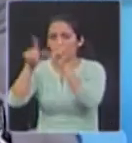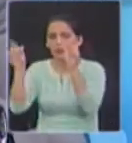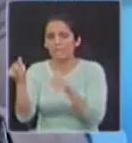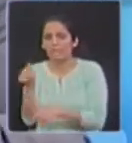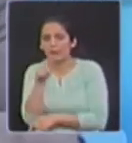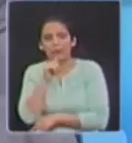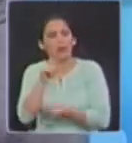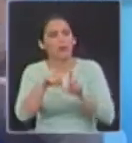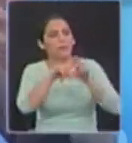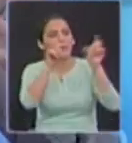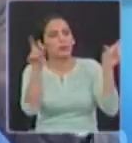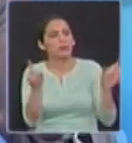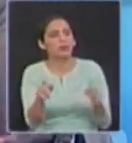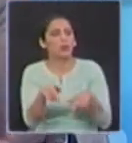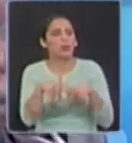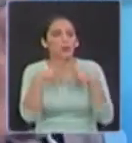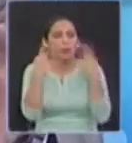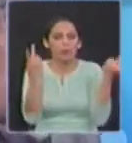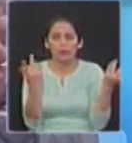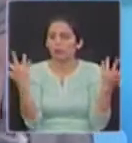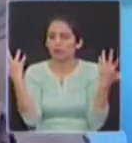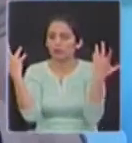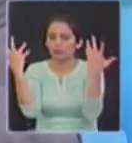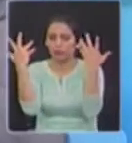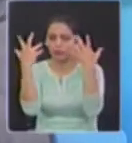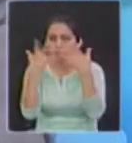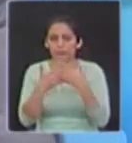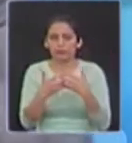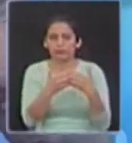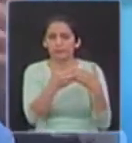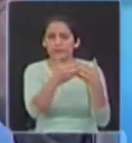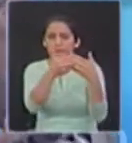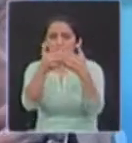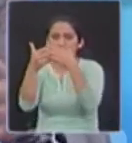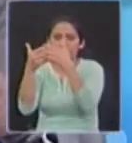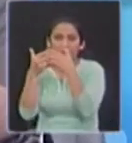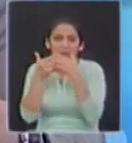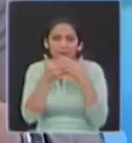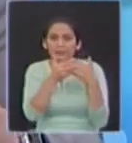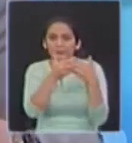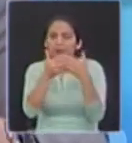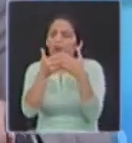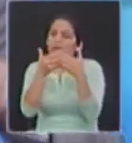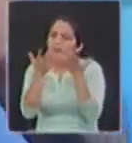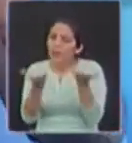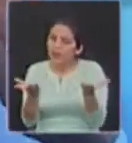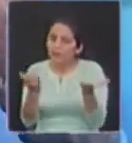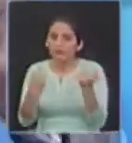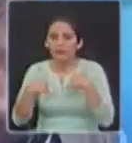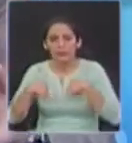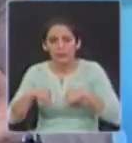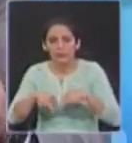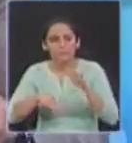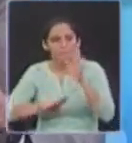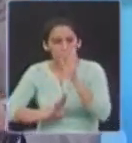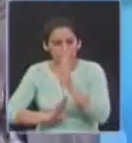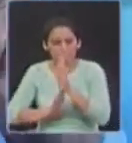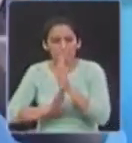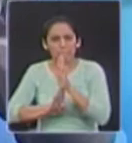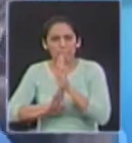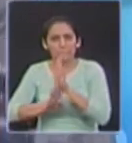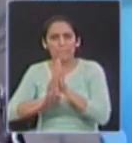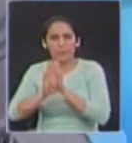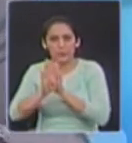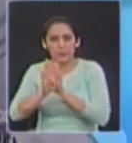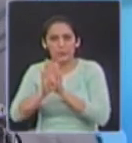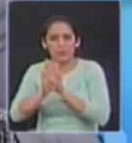en donde todos los sectores, como dije, academia, sector productivo y la sociedad en general, puedan trabajar por el bien de la sociedad, ya que somos